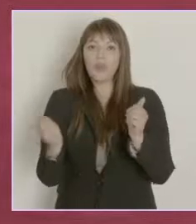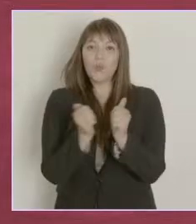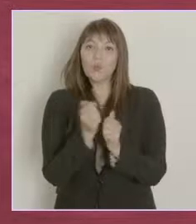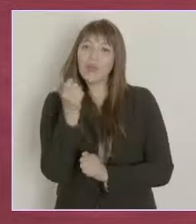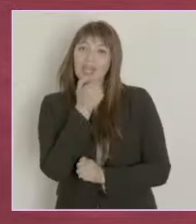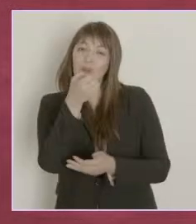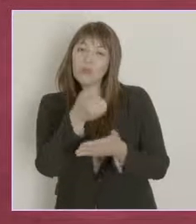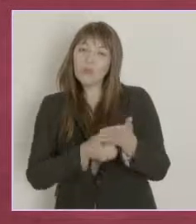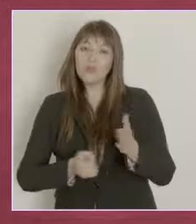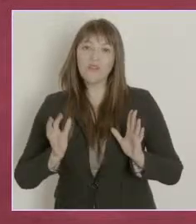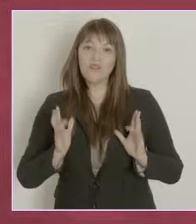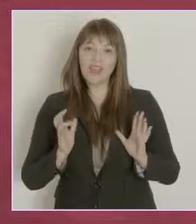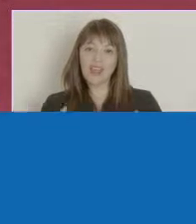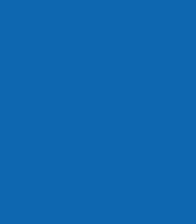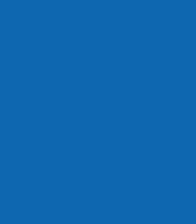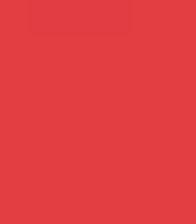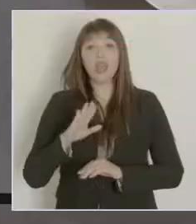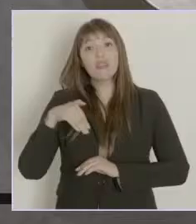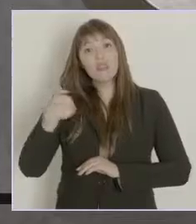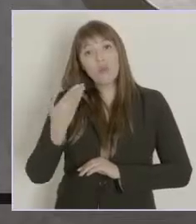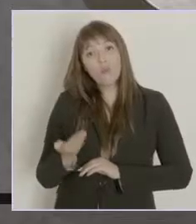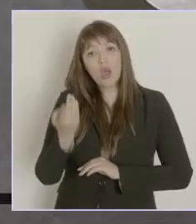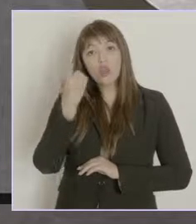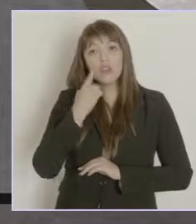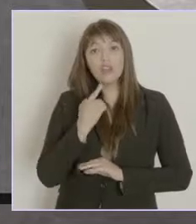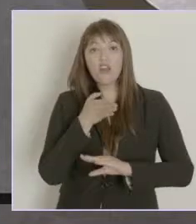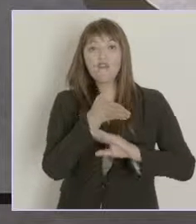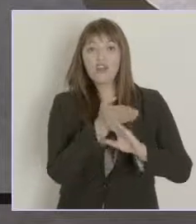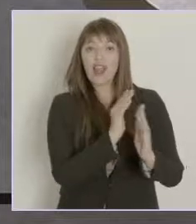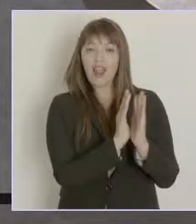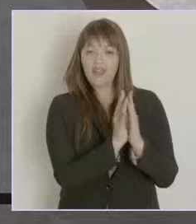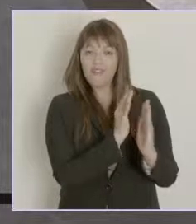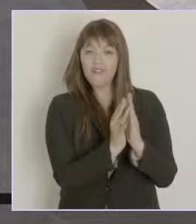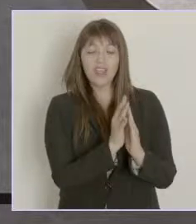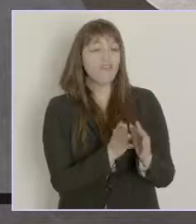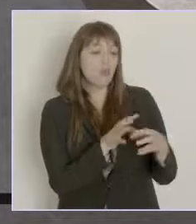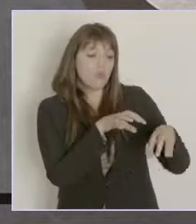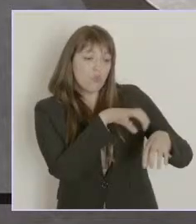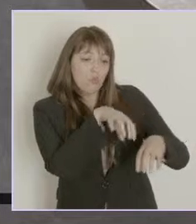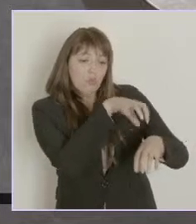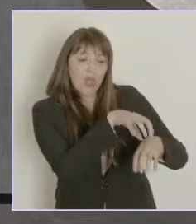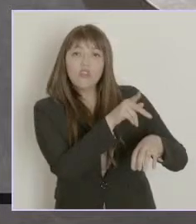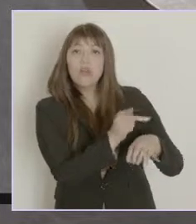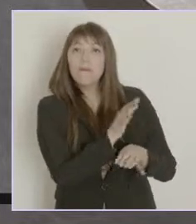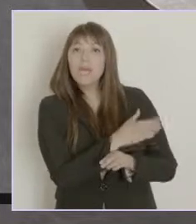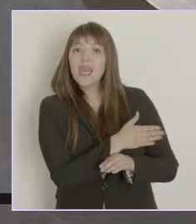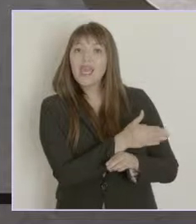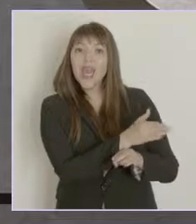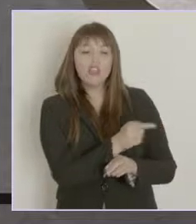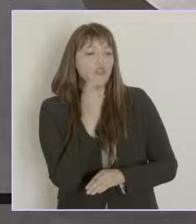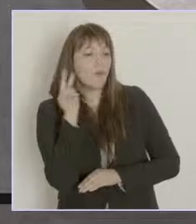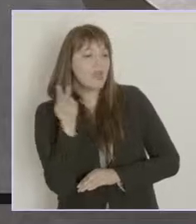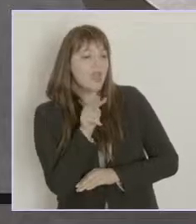juntos, reírse y luchar por ser felices. Después, al otro día, fueron a la feria y había un puesto de pescado y